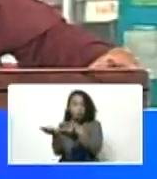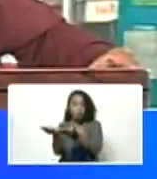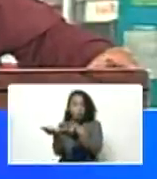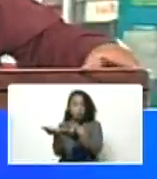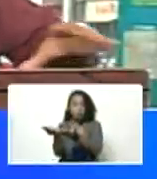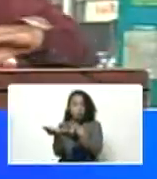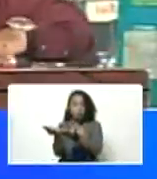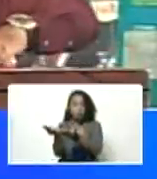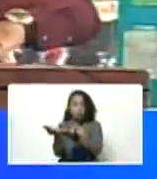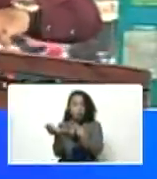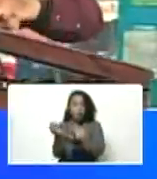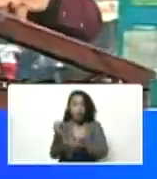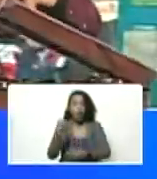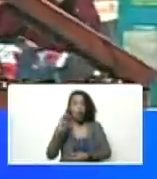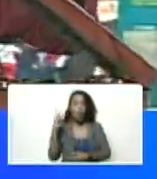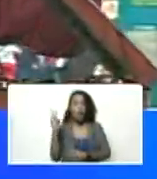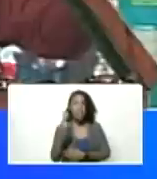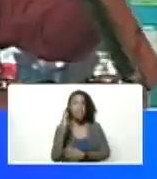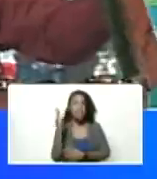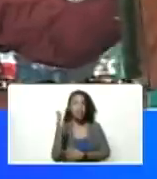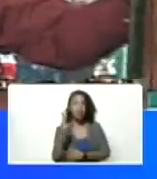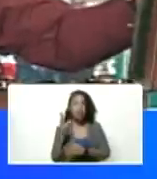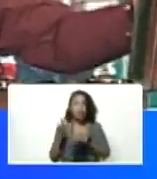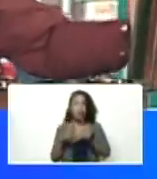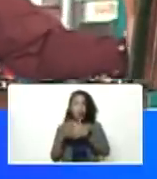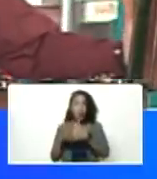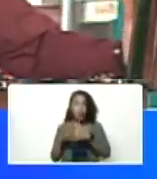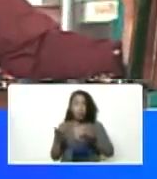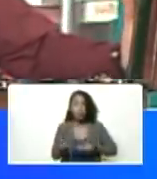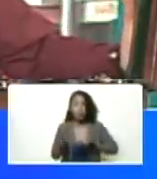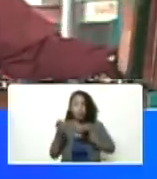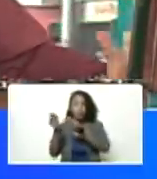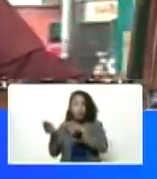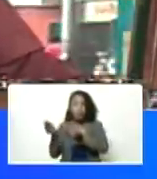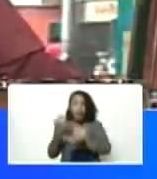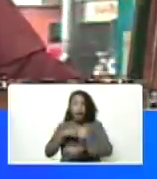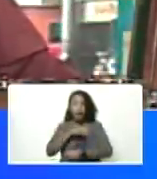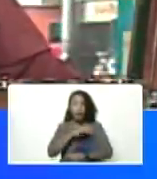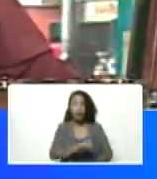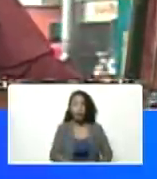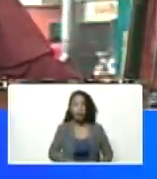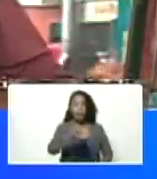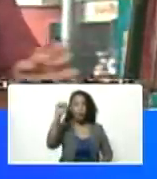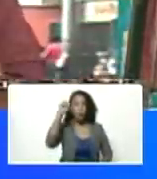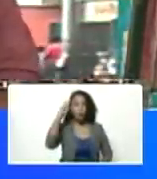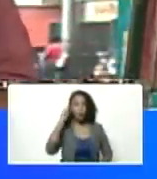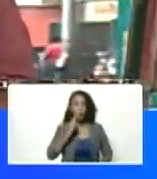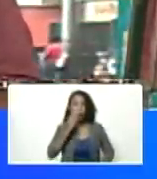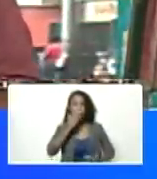George Washington a nuestro libertador Simón Bolívar.